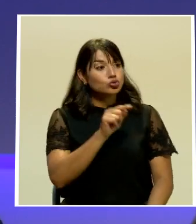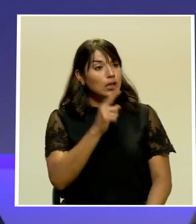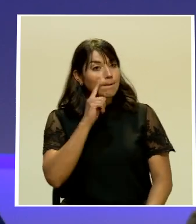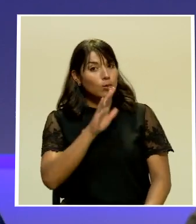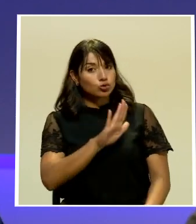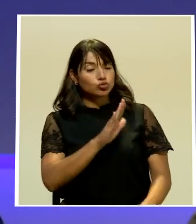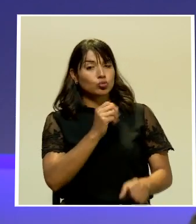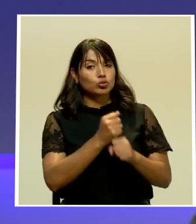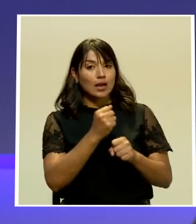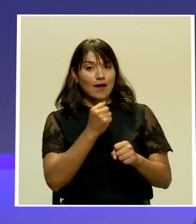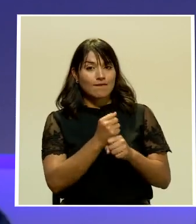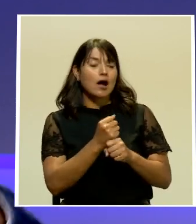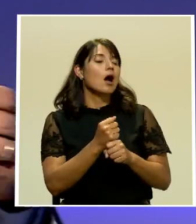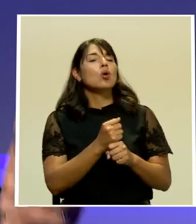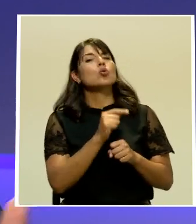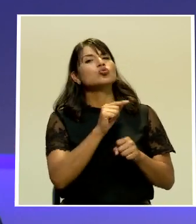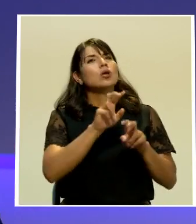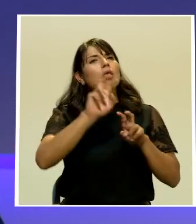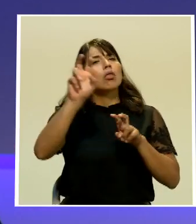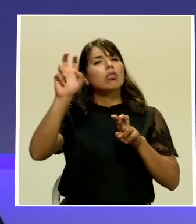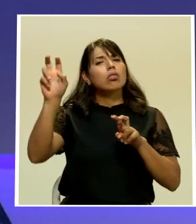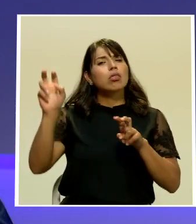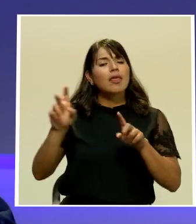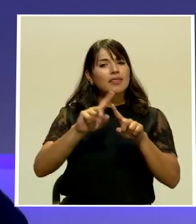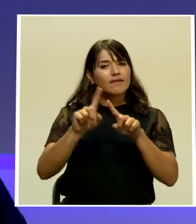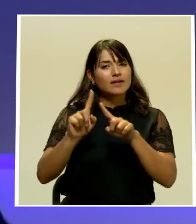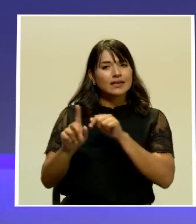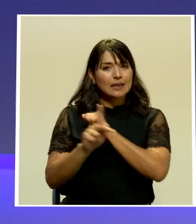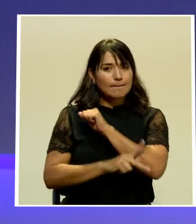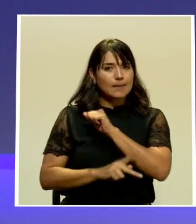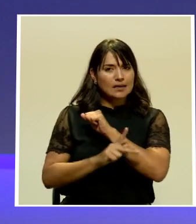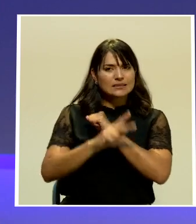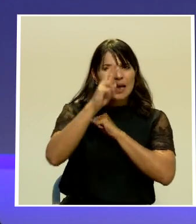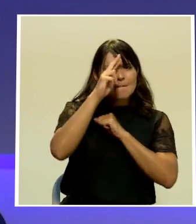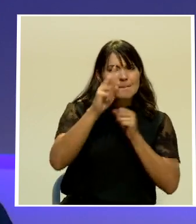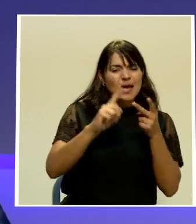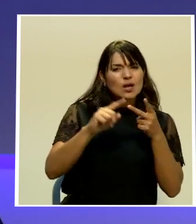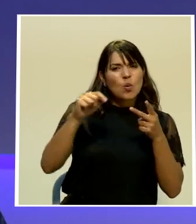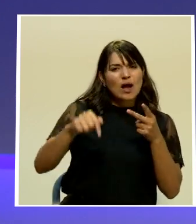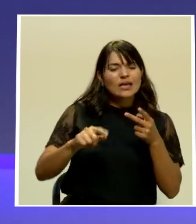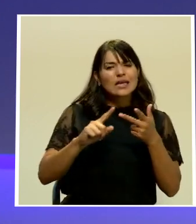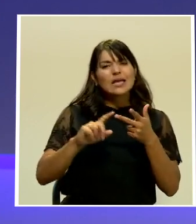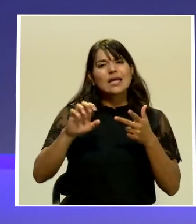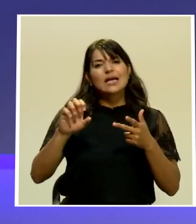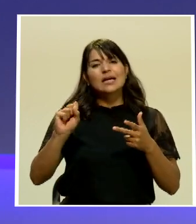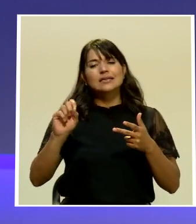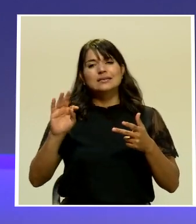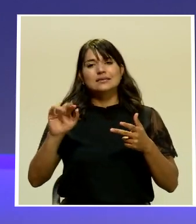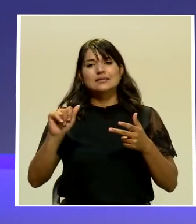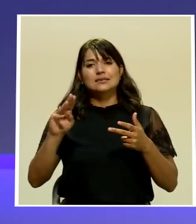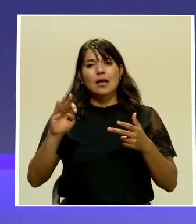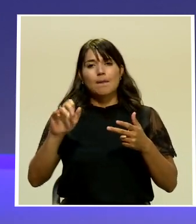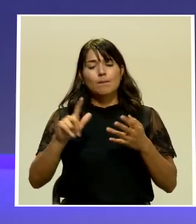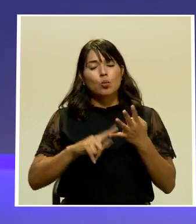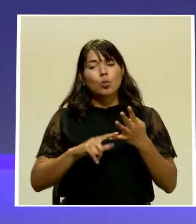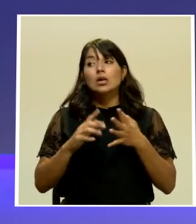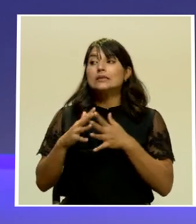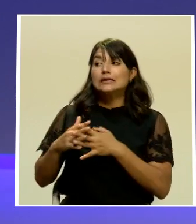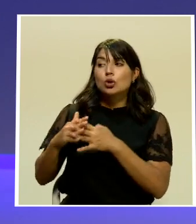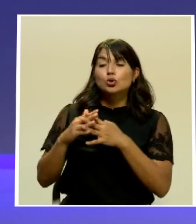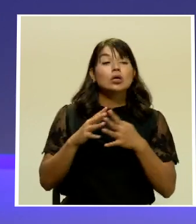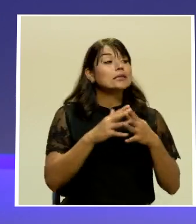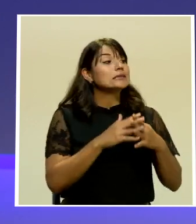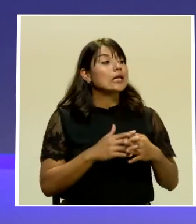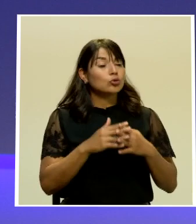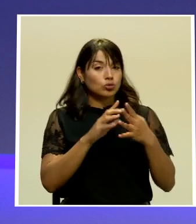tu formación, te has movido mucho, has estado en México, aquí, en Estambul, Sí, Estados Unidos. en Estados Unidos, te